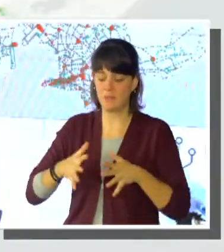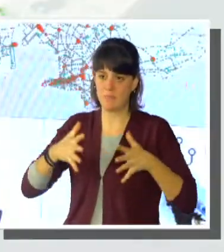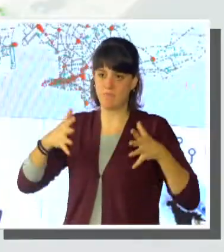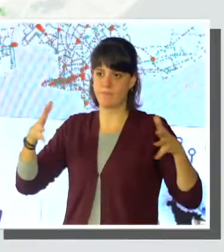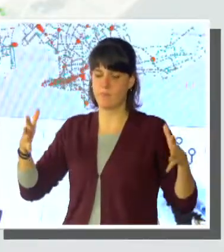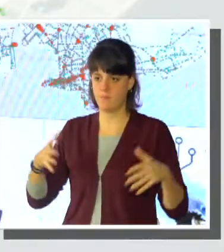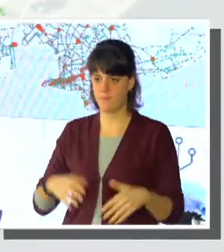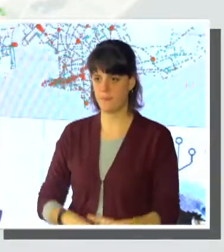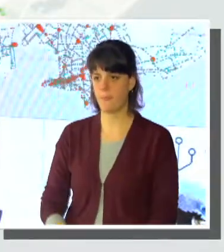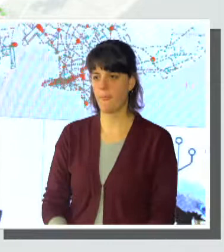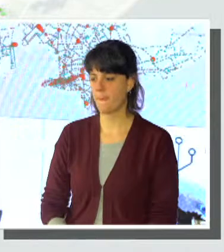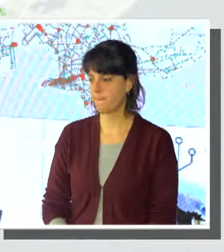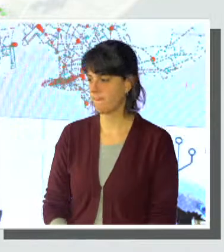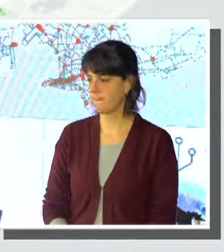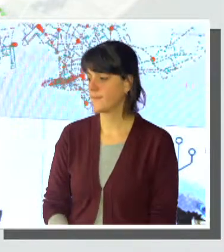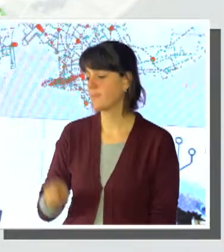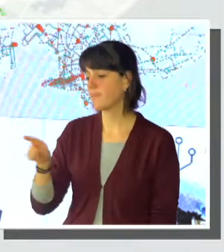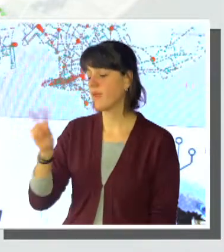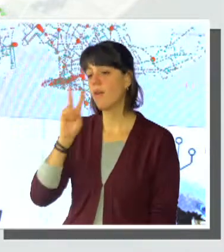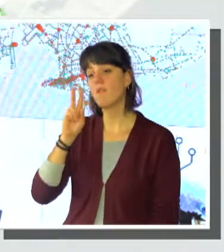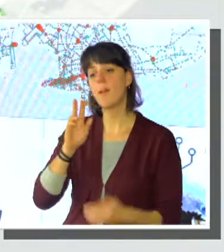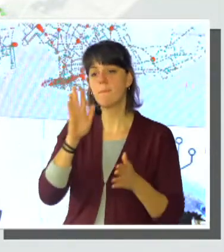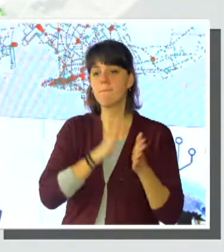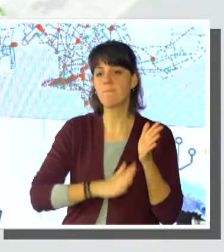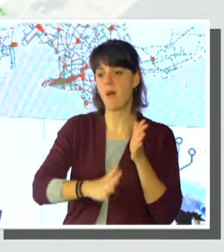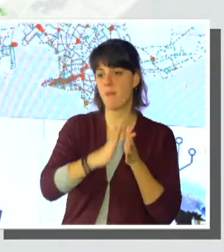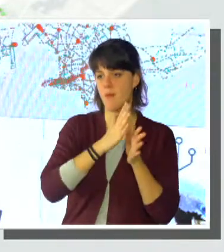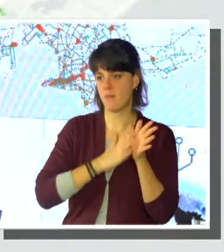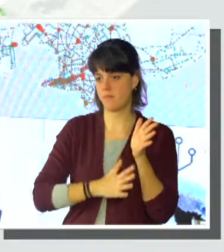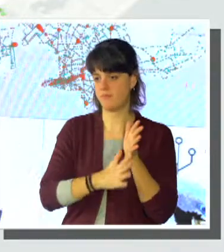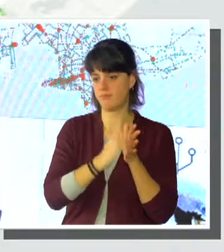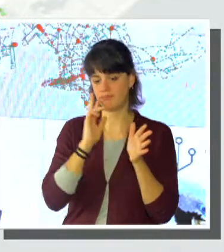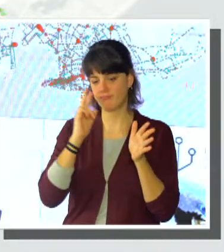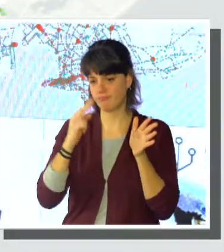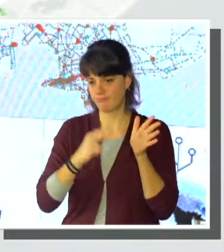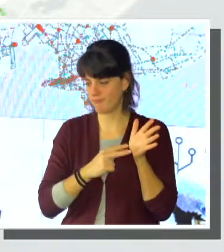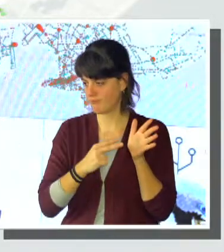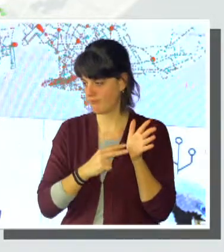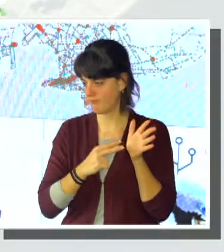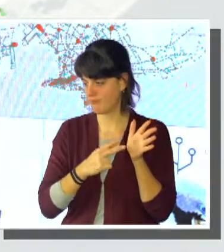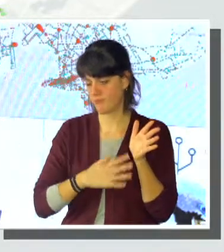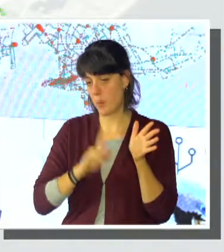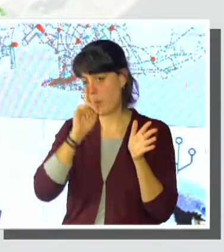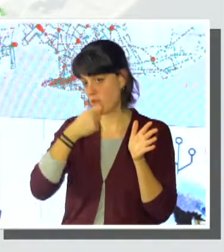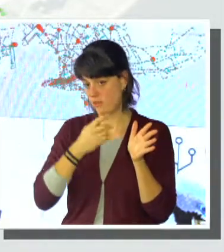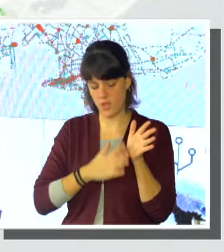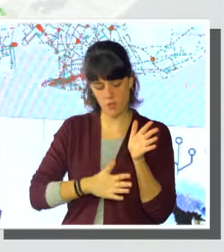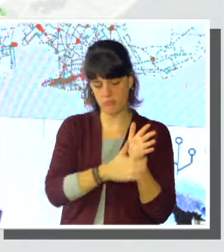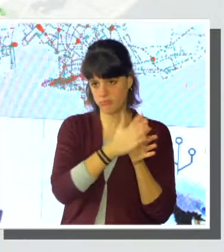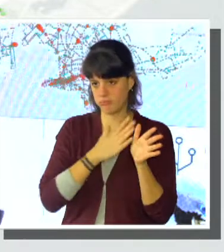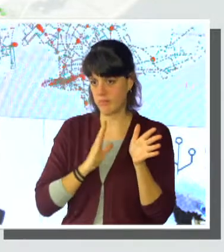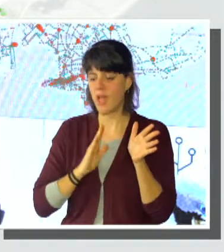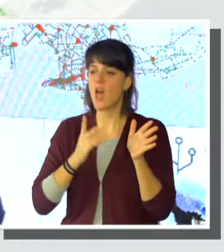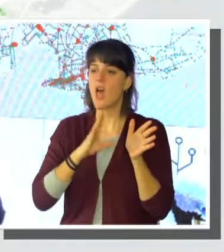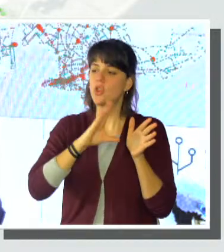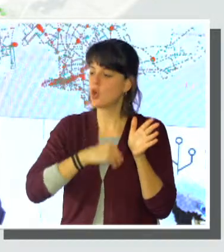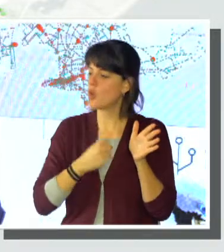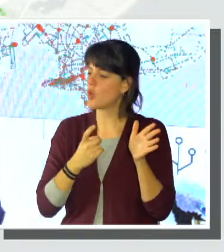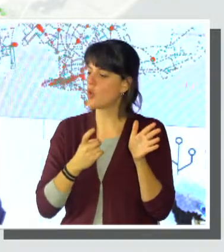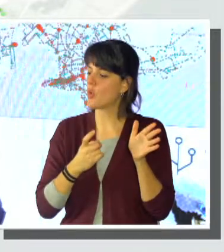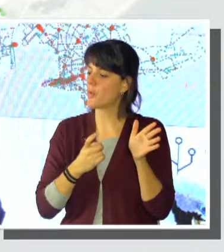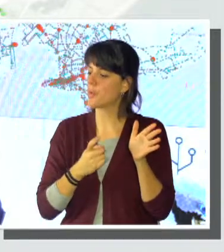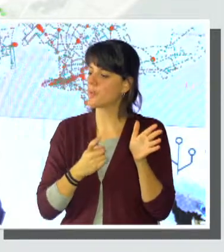paradas. Por ejemplo, en la primera, que es en 18 de Ejido, tenemos una curva marcada en la tarde, o